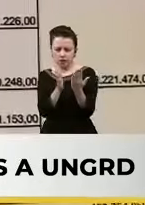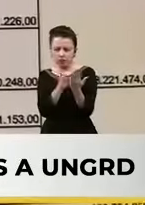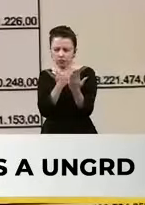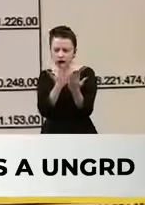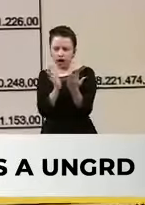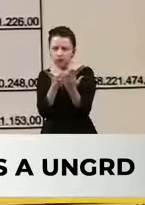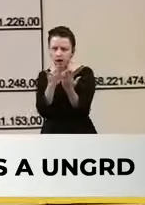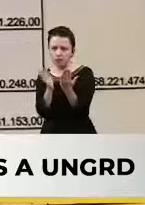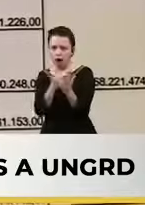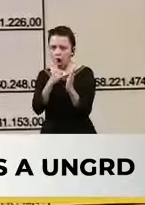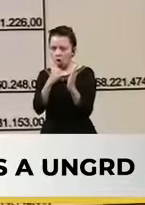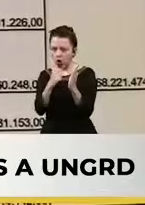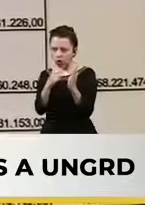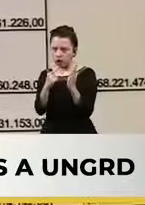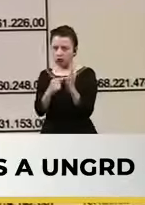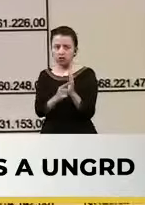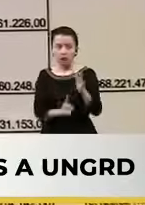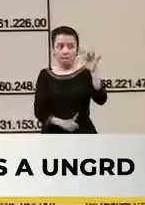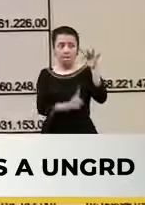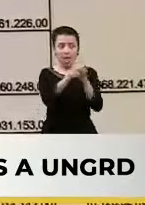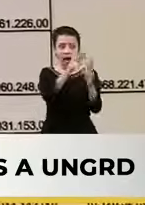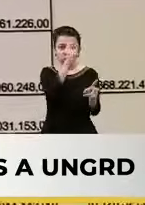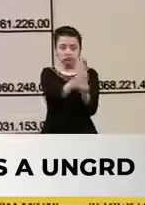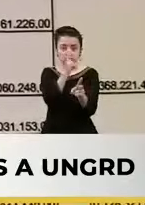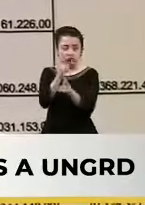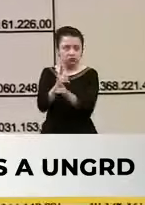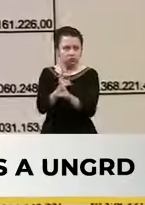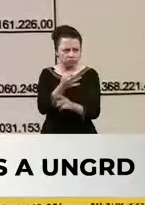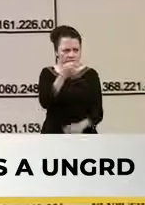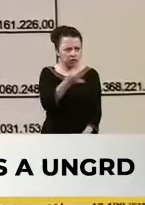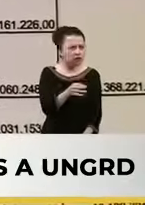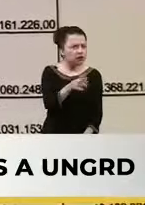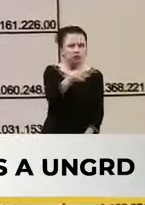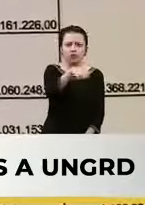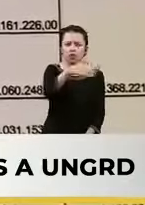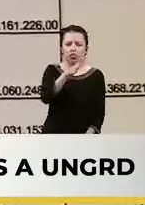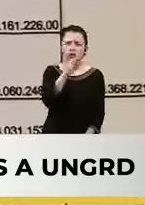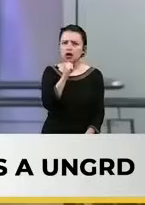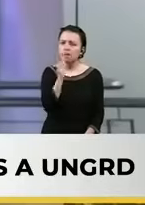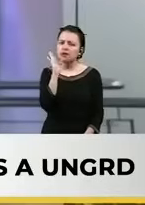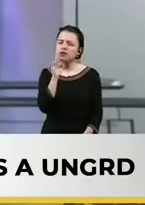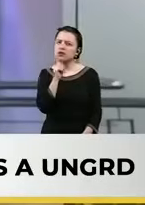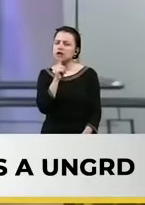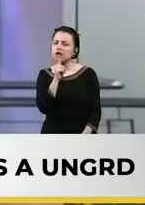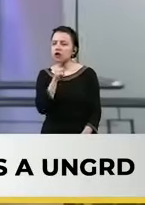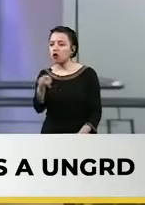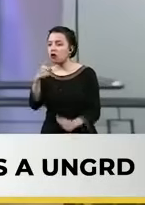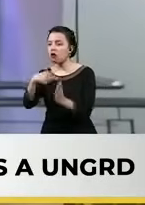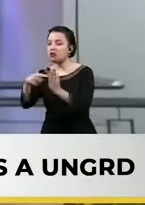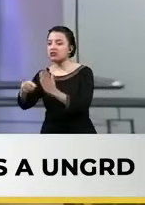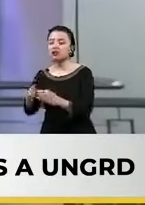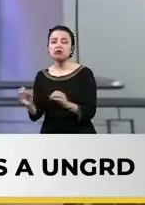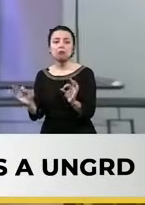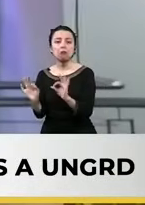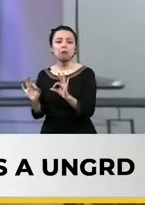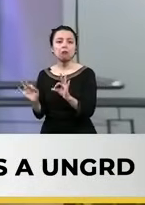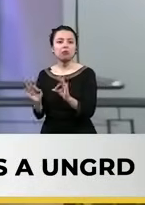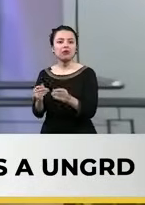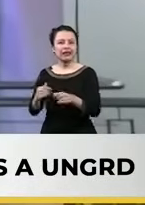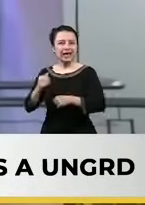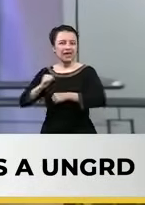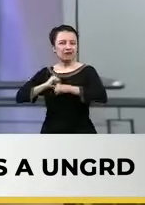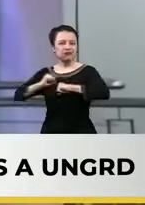por supuesto, o las emergencias no existían o los contratos no se han realizado. El presidente Gustavo Petro, recordemos